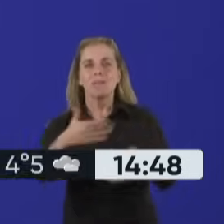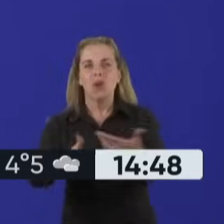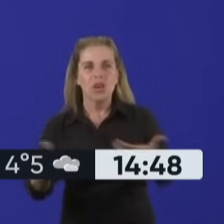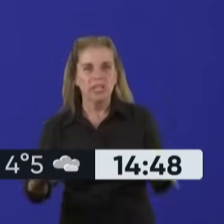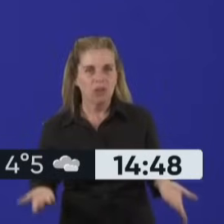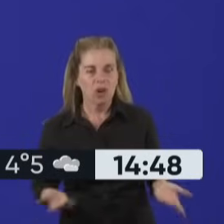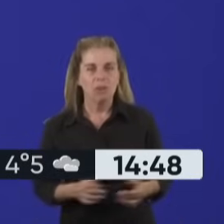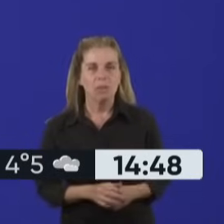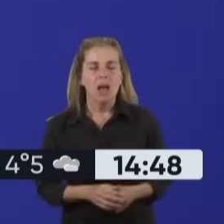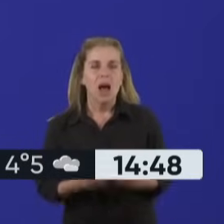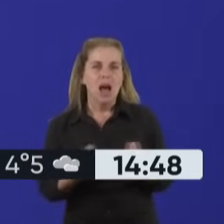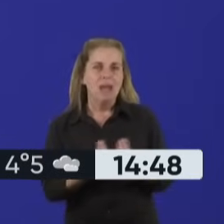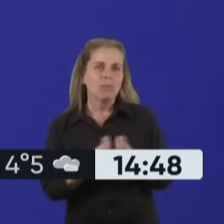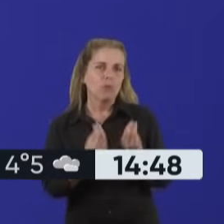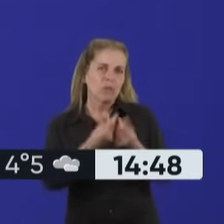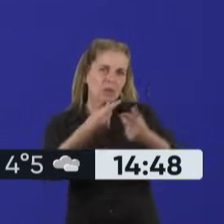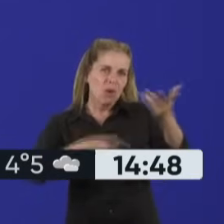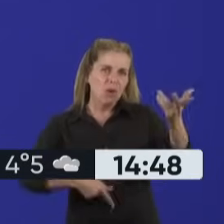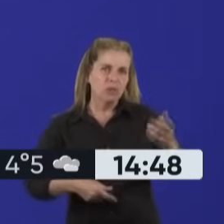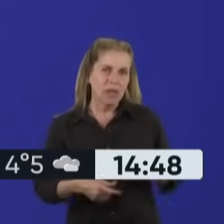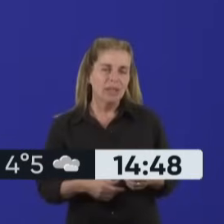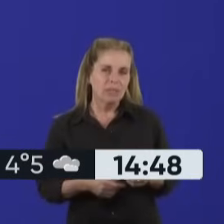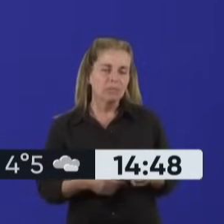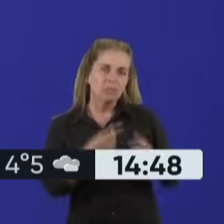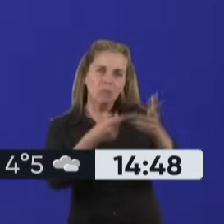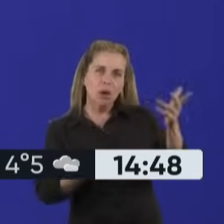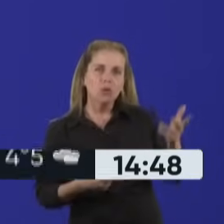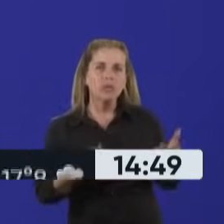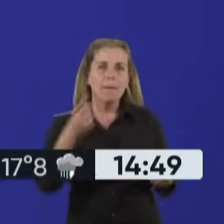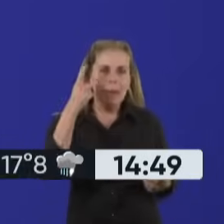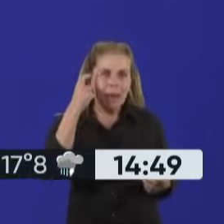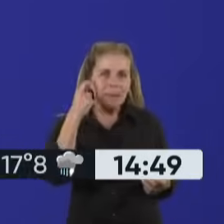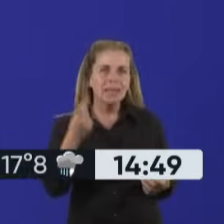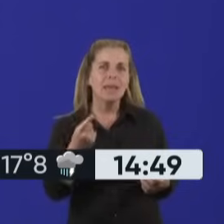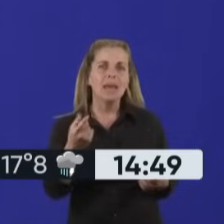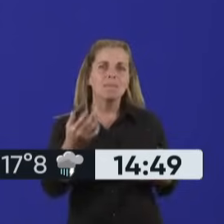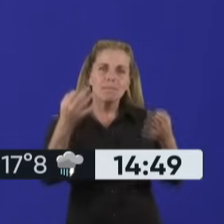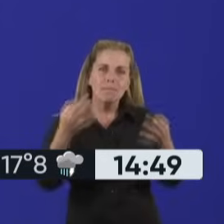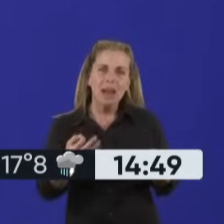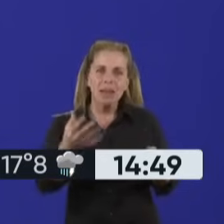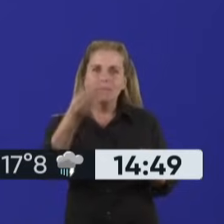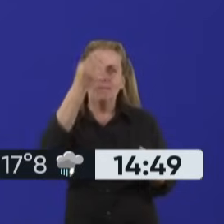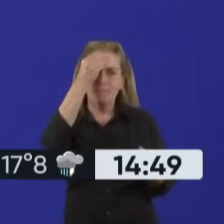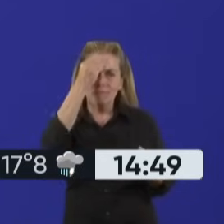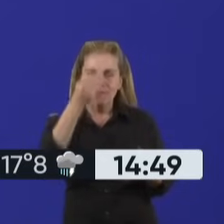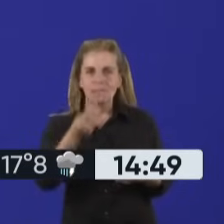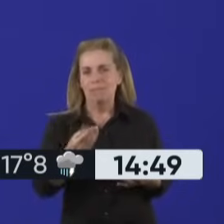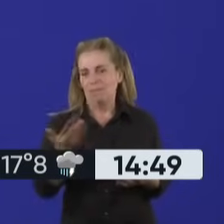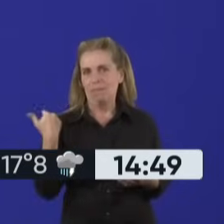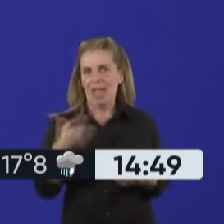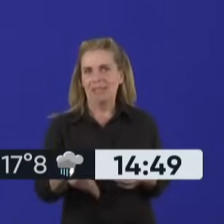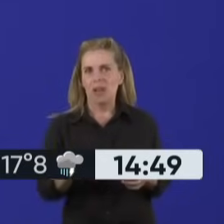creo que hay varias lecciones para aprender de estos 20 meses